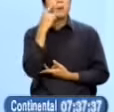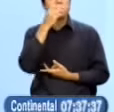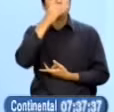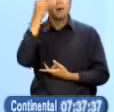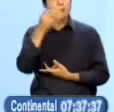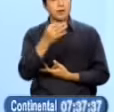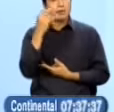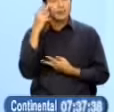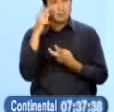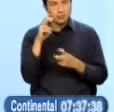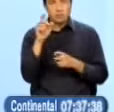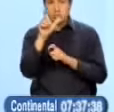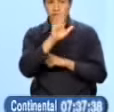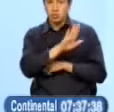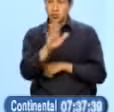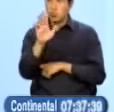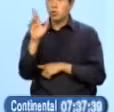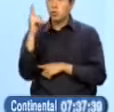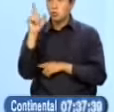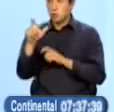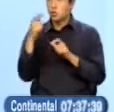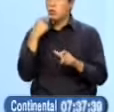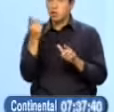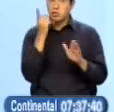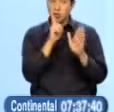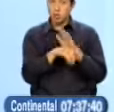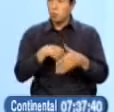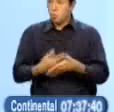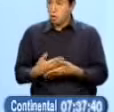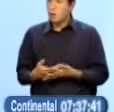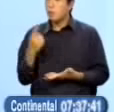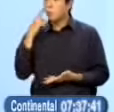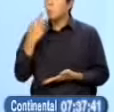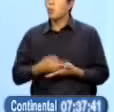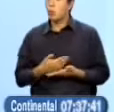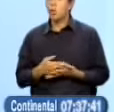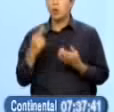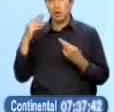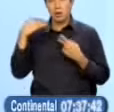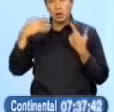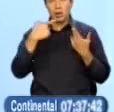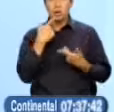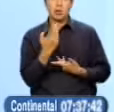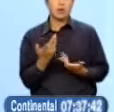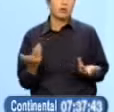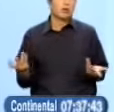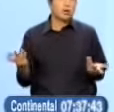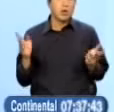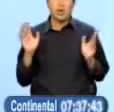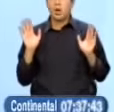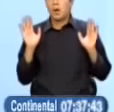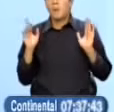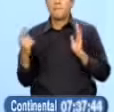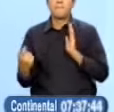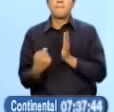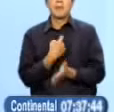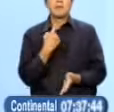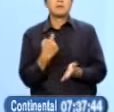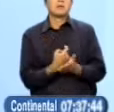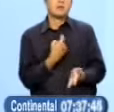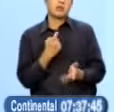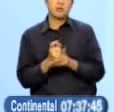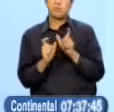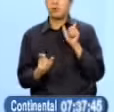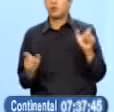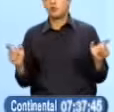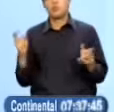verdad y que estas personas se hagan responsables si acusan de muestra y si no lo demuestran ojalá que luego no digan que se está persiguiendo a las